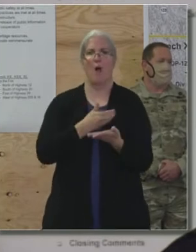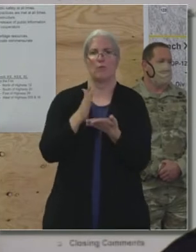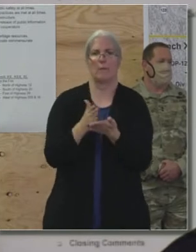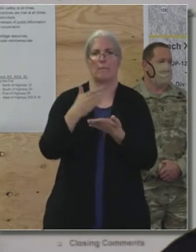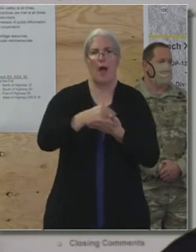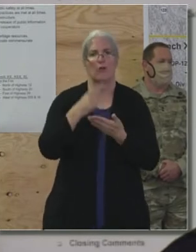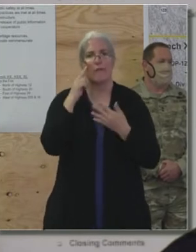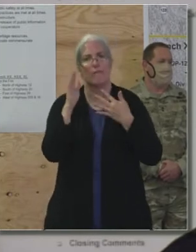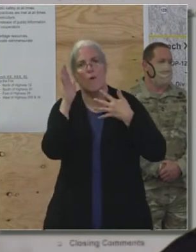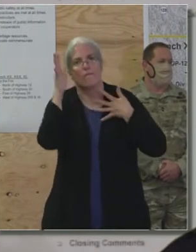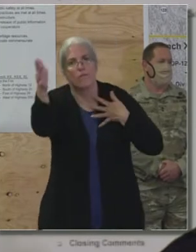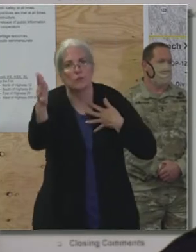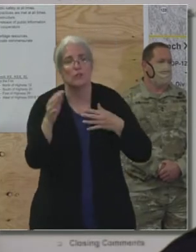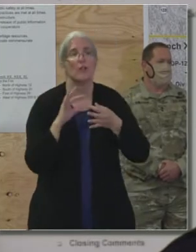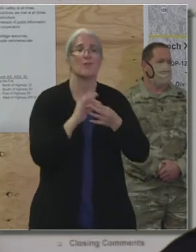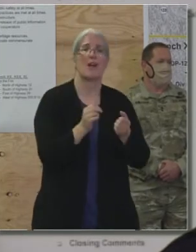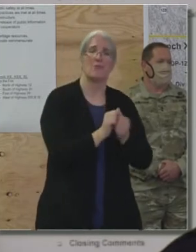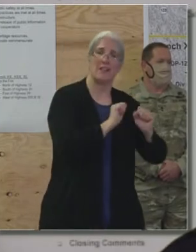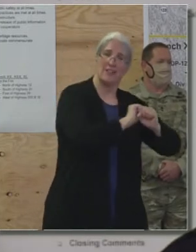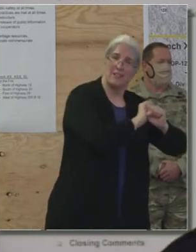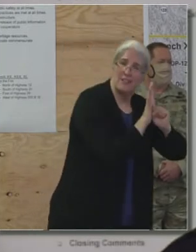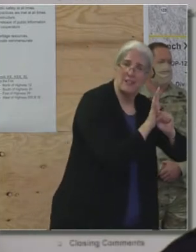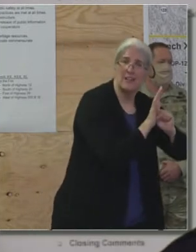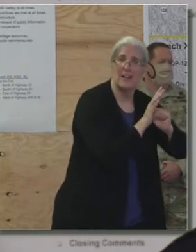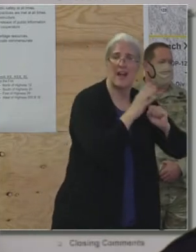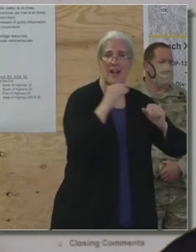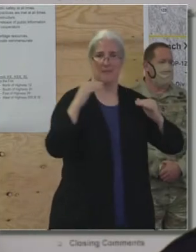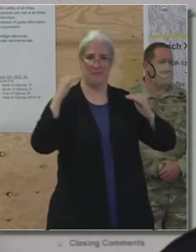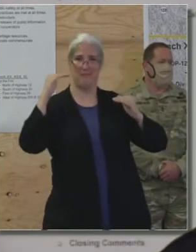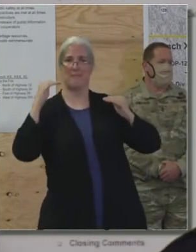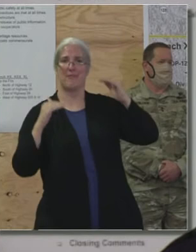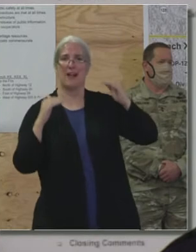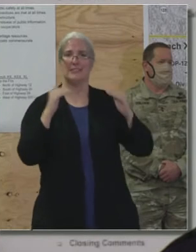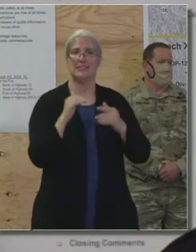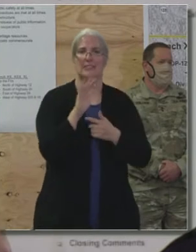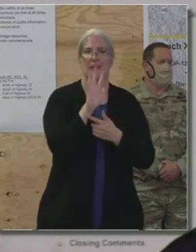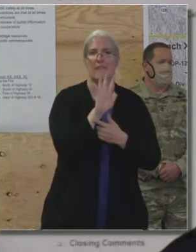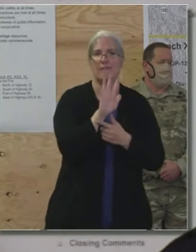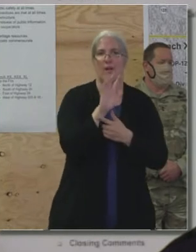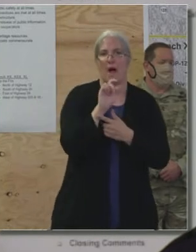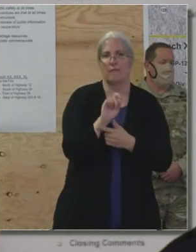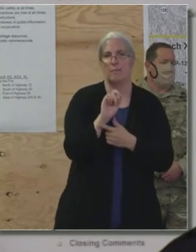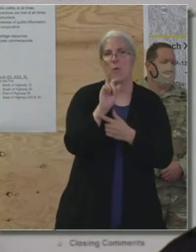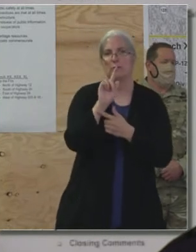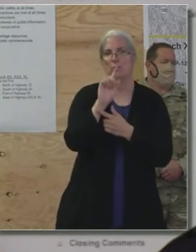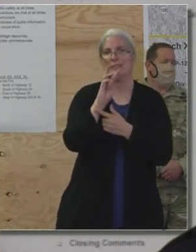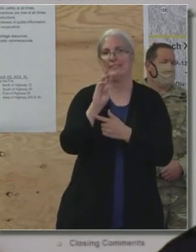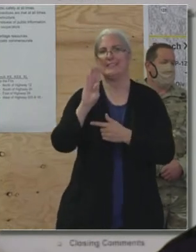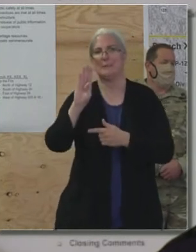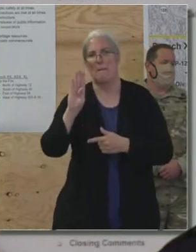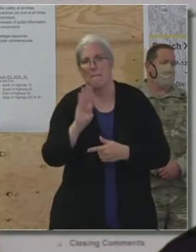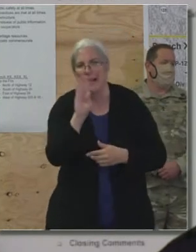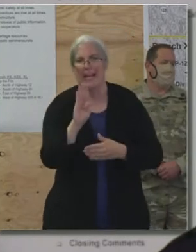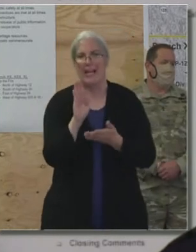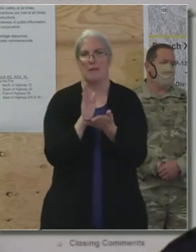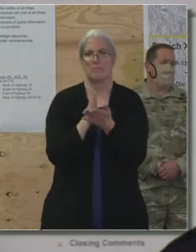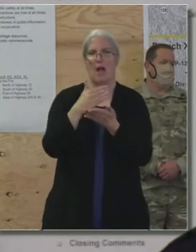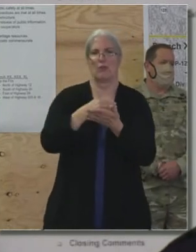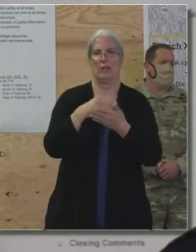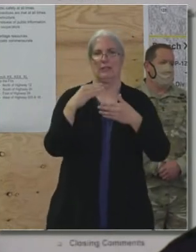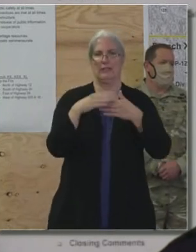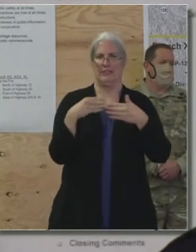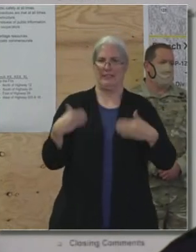presupuesto relacionado a esta pandemia a pesar de la presupuesto de la superan de la falta de